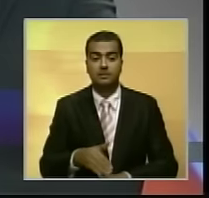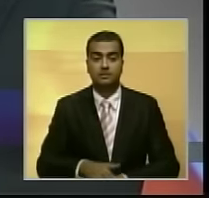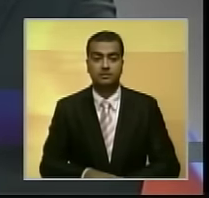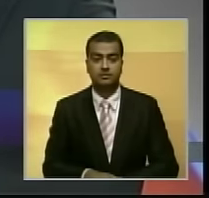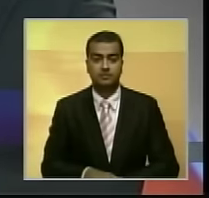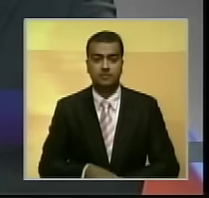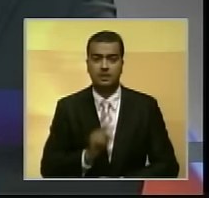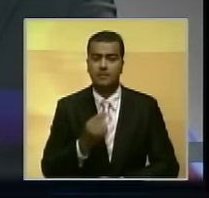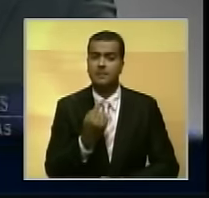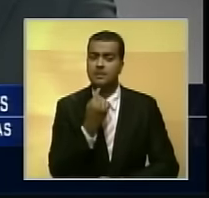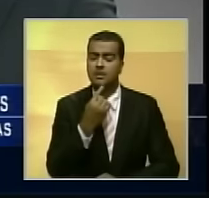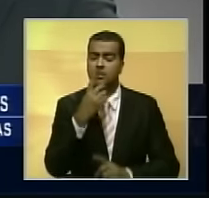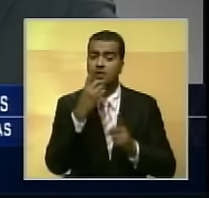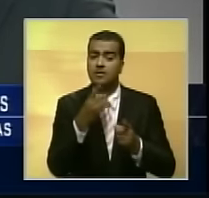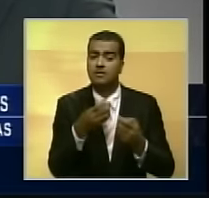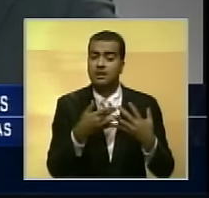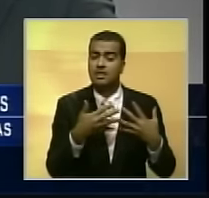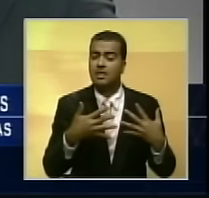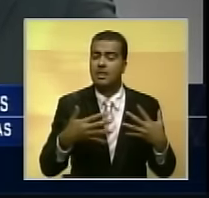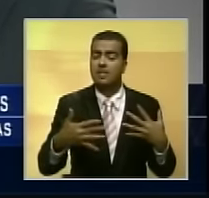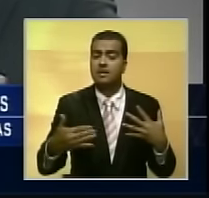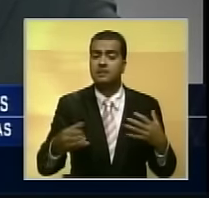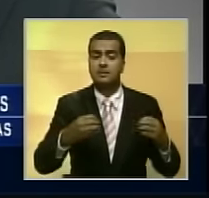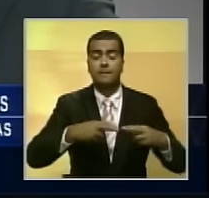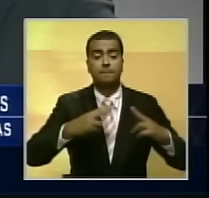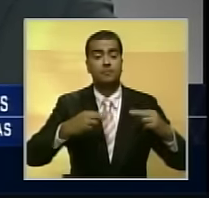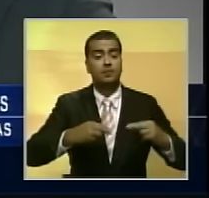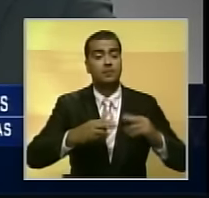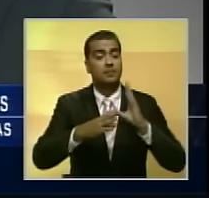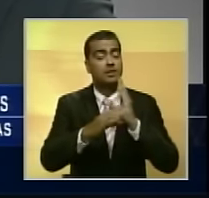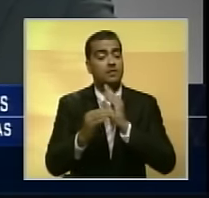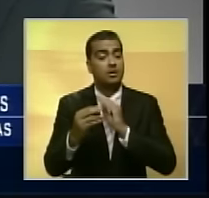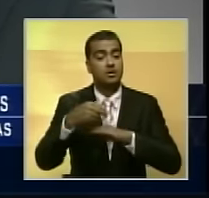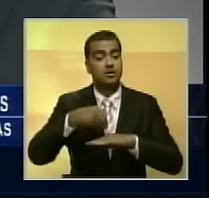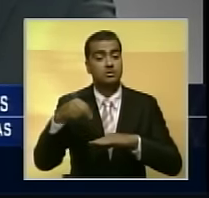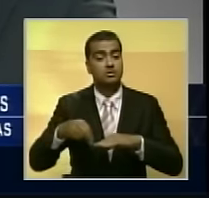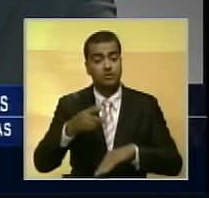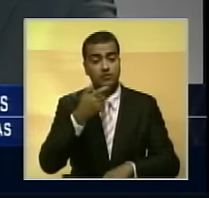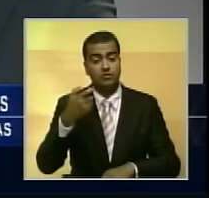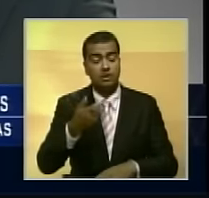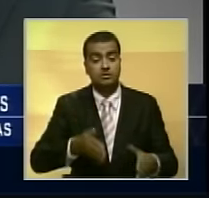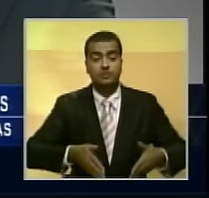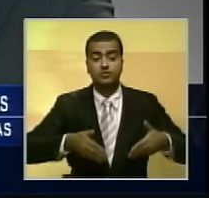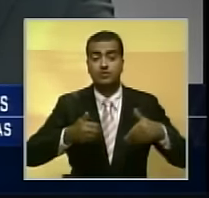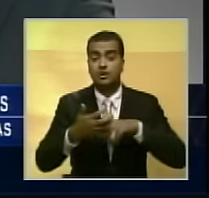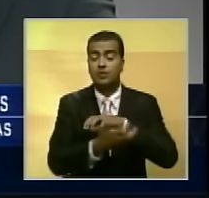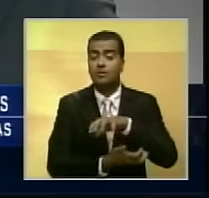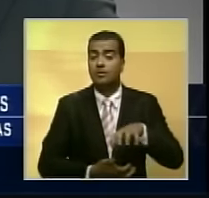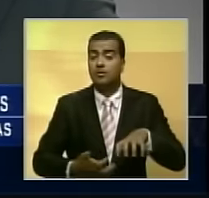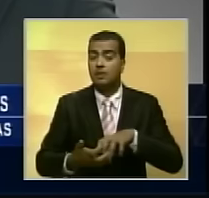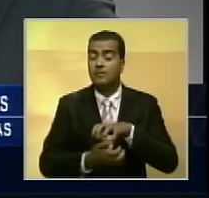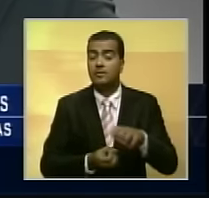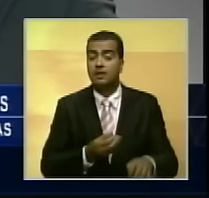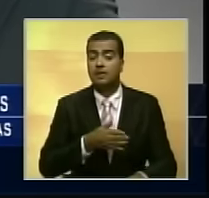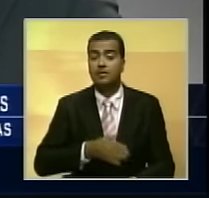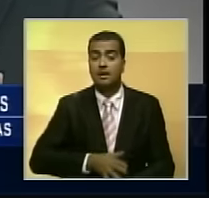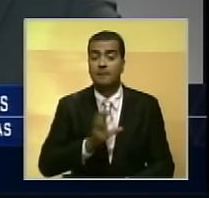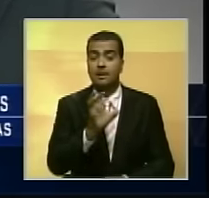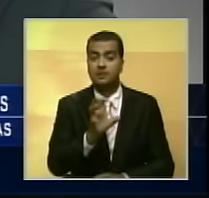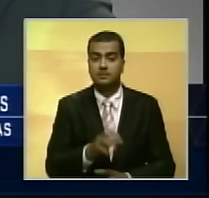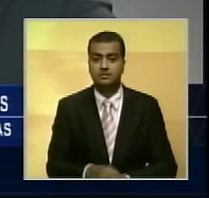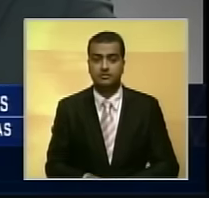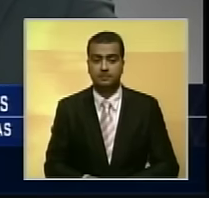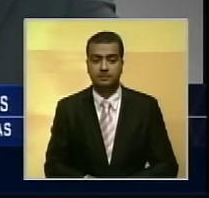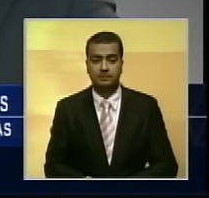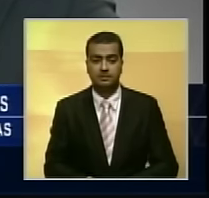Saab destacó que deben extenderse puentes para el diálogo nacional y así buscar la solución a los problemas que aún existen en el país.